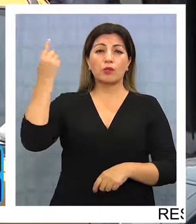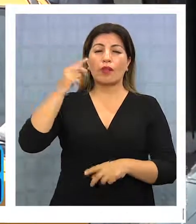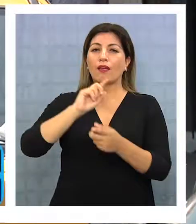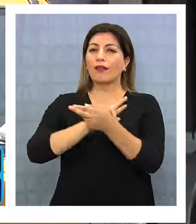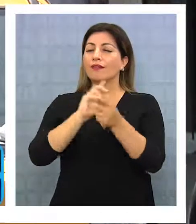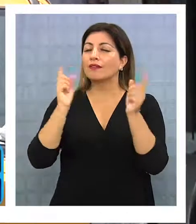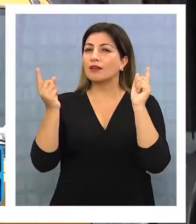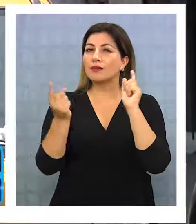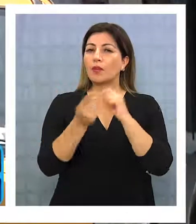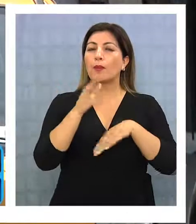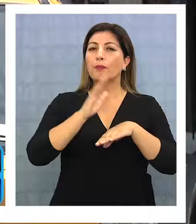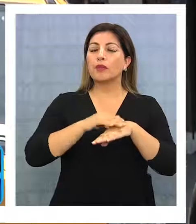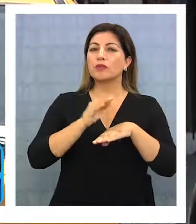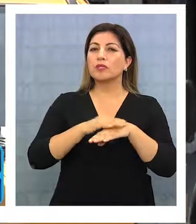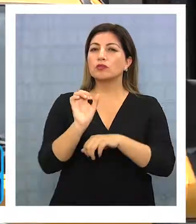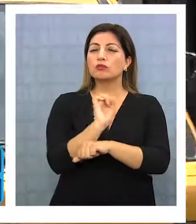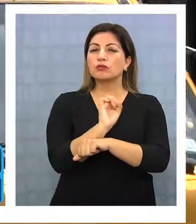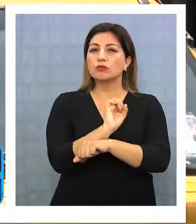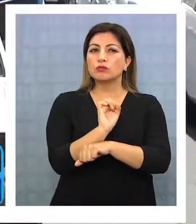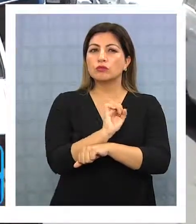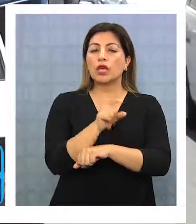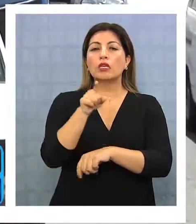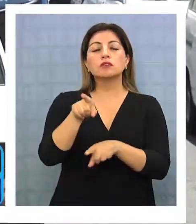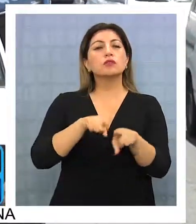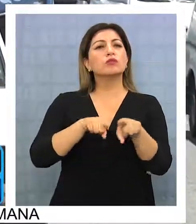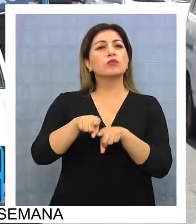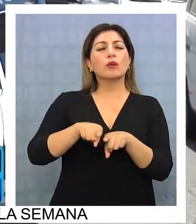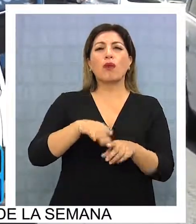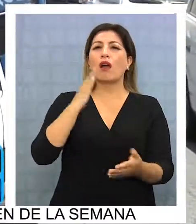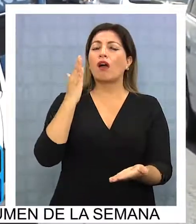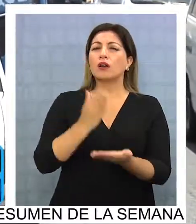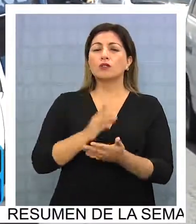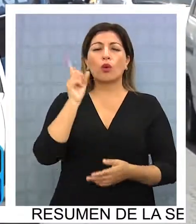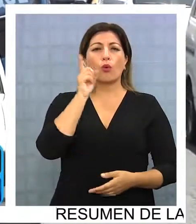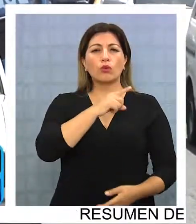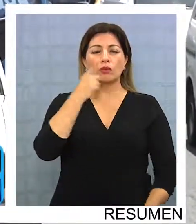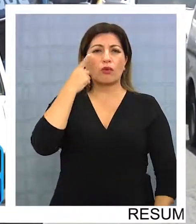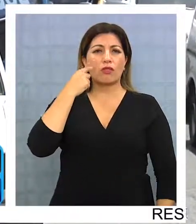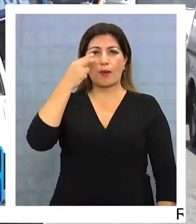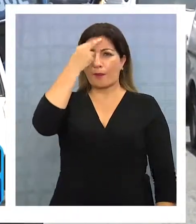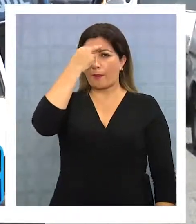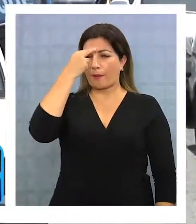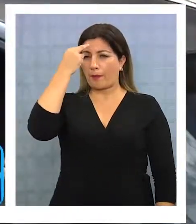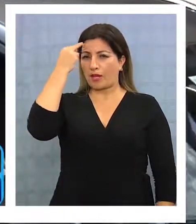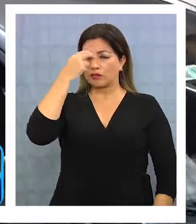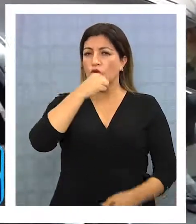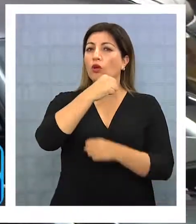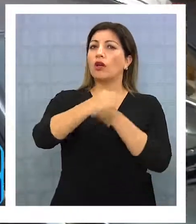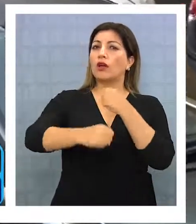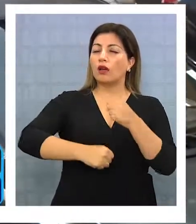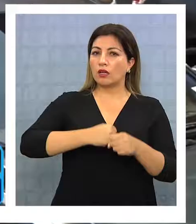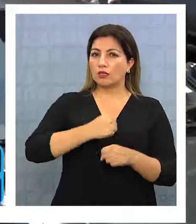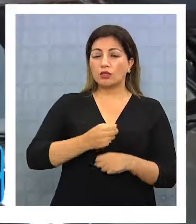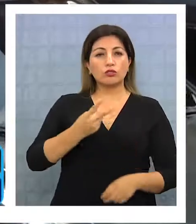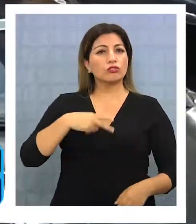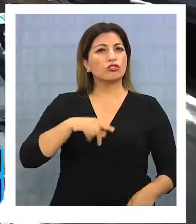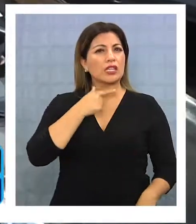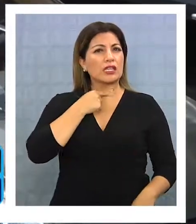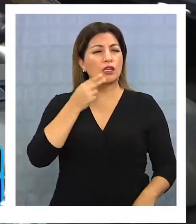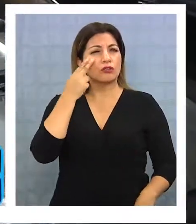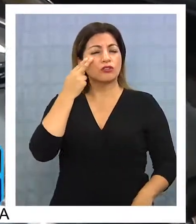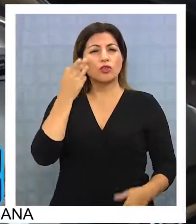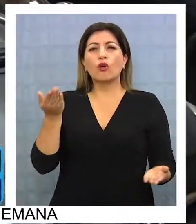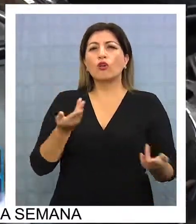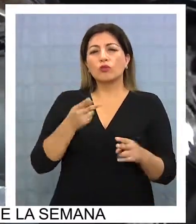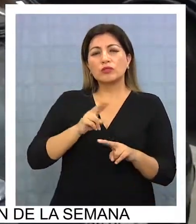circulación, trámite que legalmente se extiende hasta el último día hábil de marzo de cada año. Intentamos conocer cómo